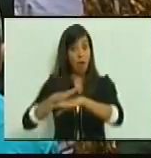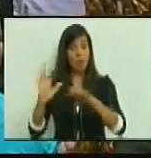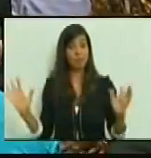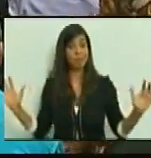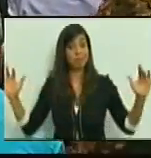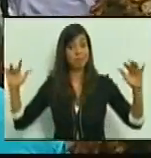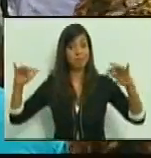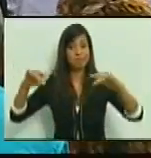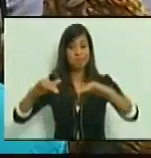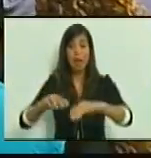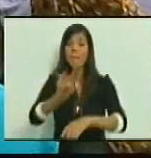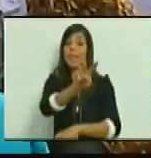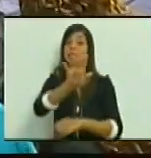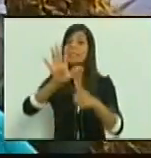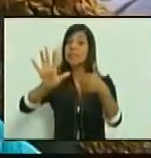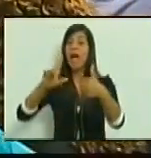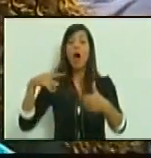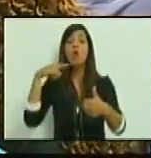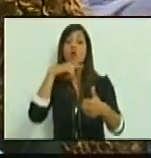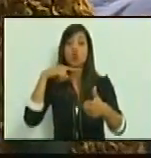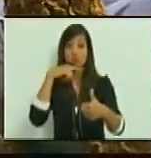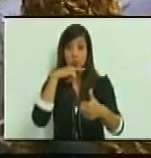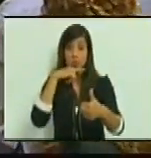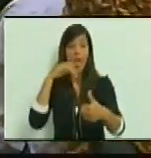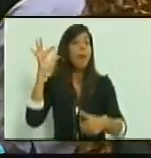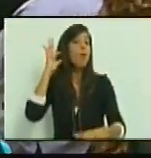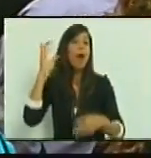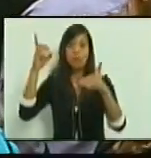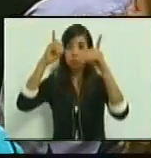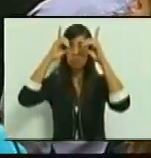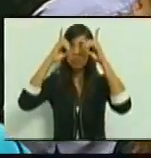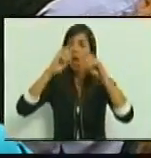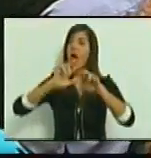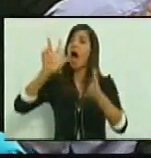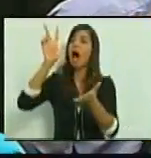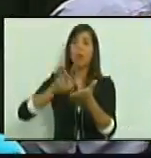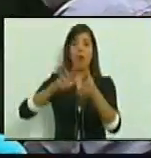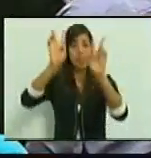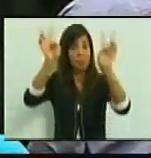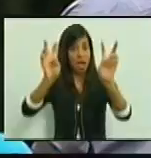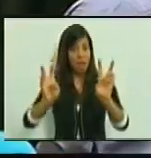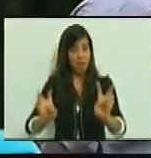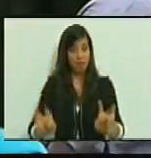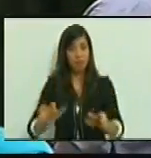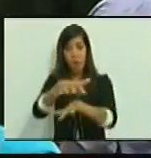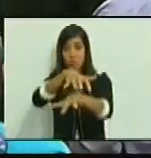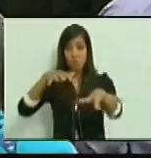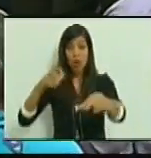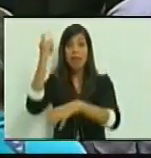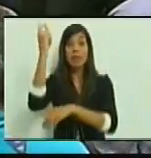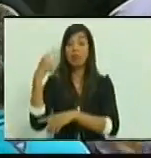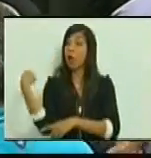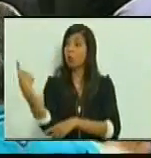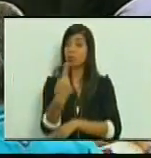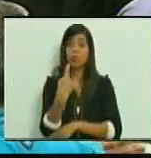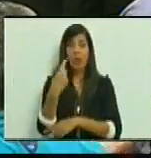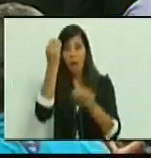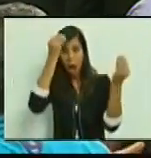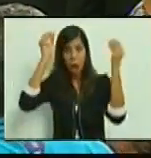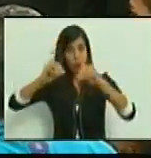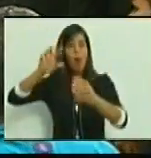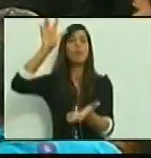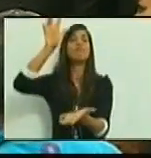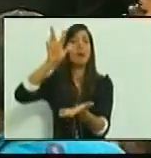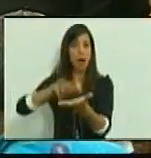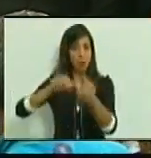se realizó el pasado jueves 26 de octubre, la constituyente aprobó la orden del día Con el voto unánime y de los constituyentistas se aprobó